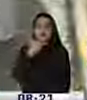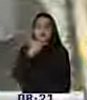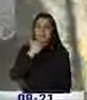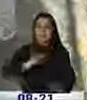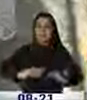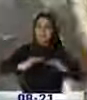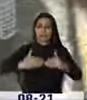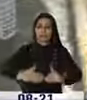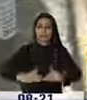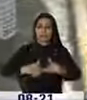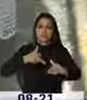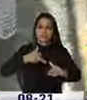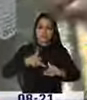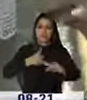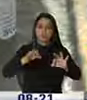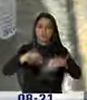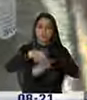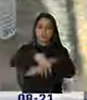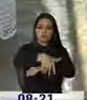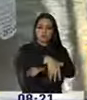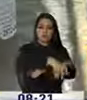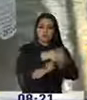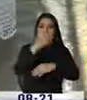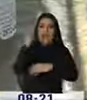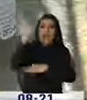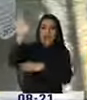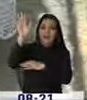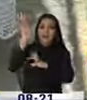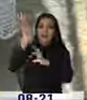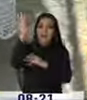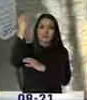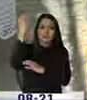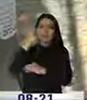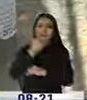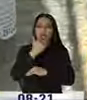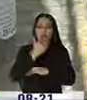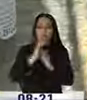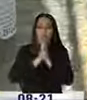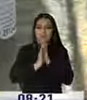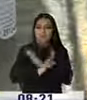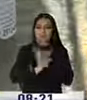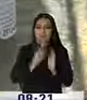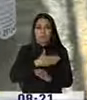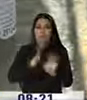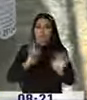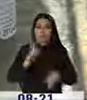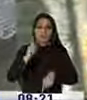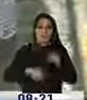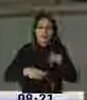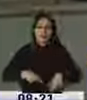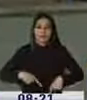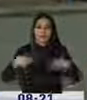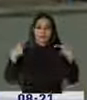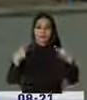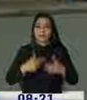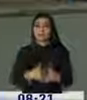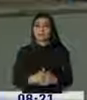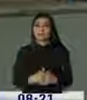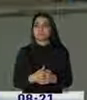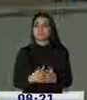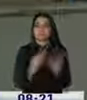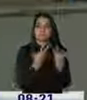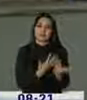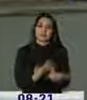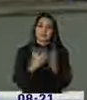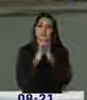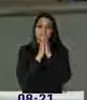rompe velocidades o señalización de pare, de cualquier cosa, porque así no se puede vivir. Esperamos que el clamor